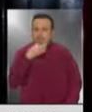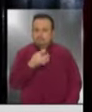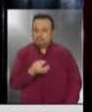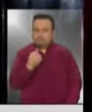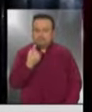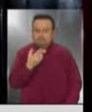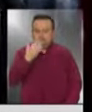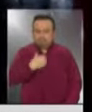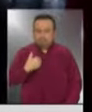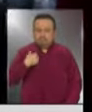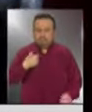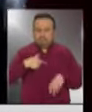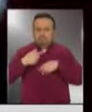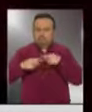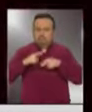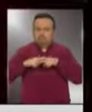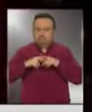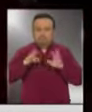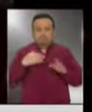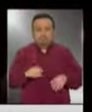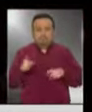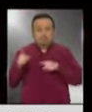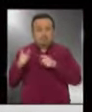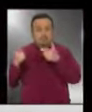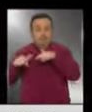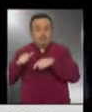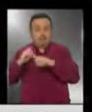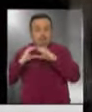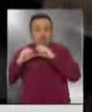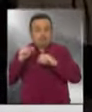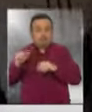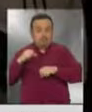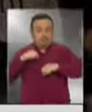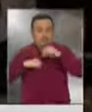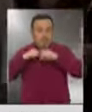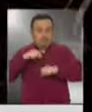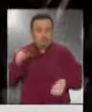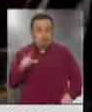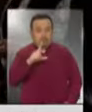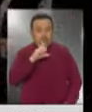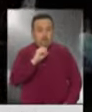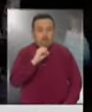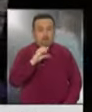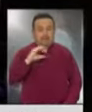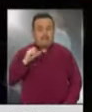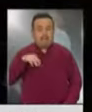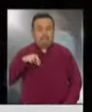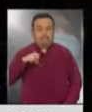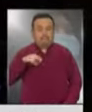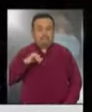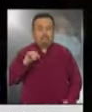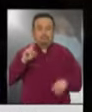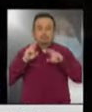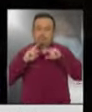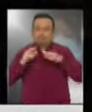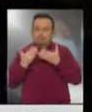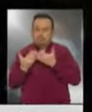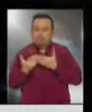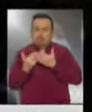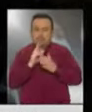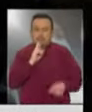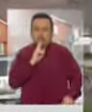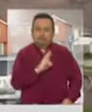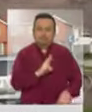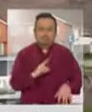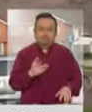subsanando durante el tiempo. Nos contactamos con el Departamento de Comunicaciones de la inmobiliaria Lo Campino y están estudiando una